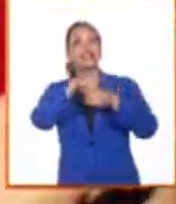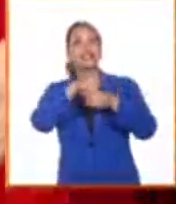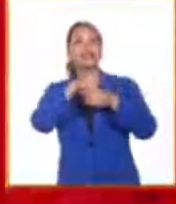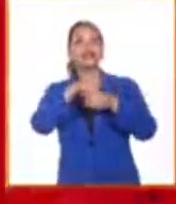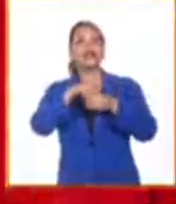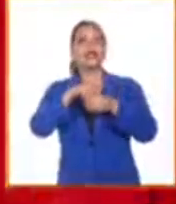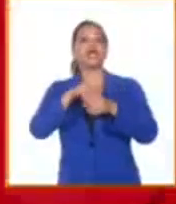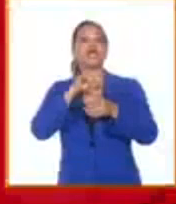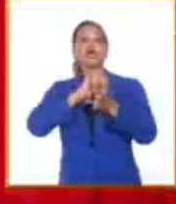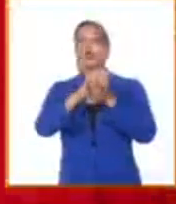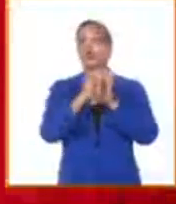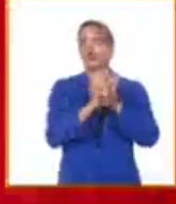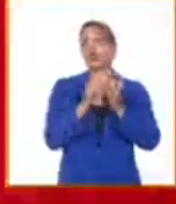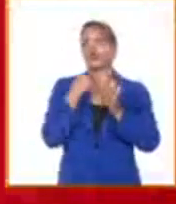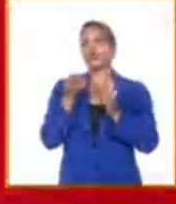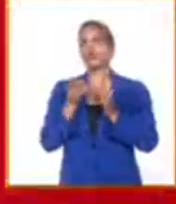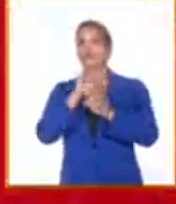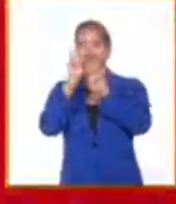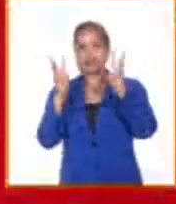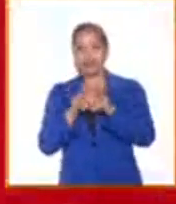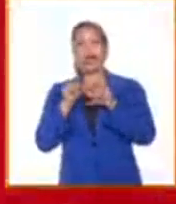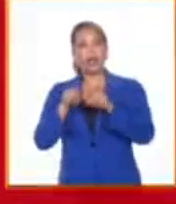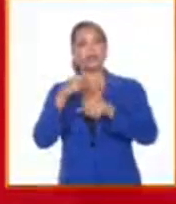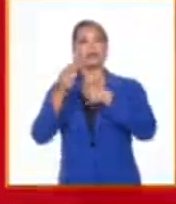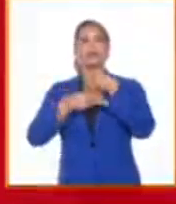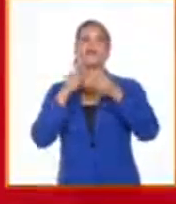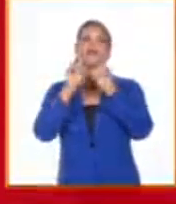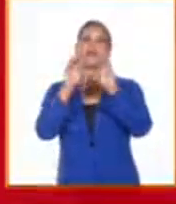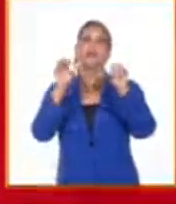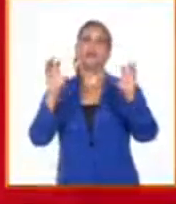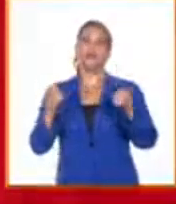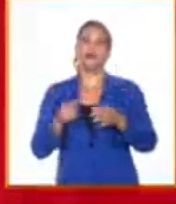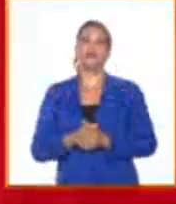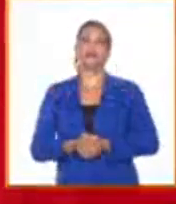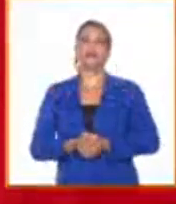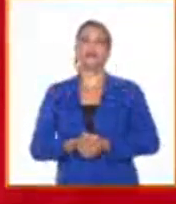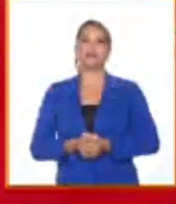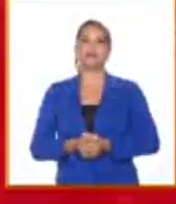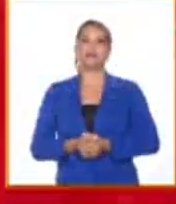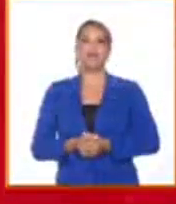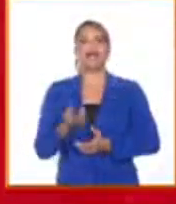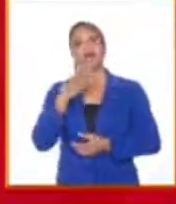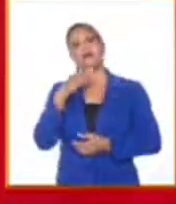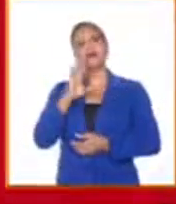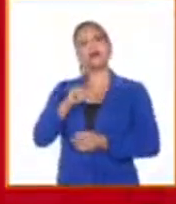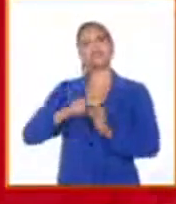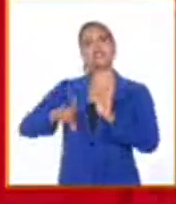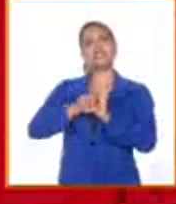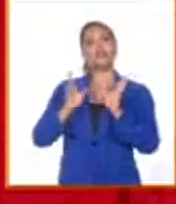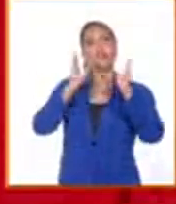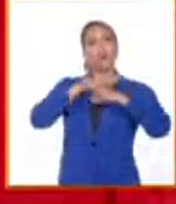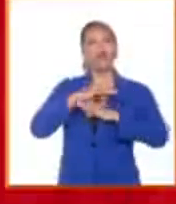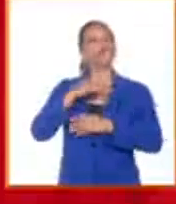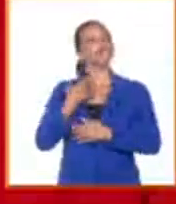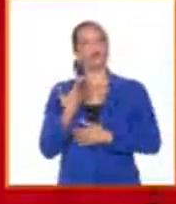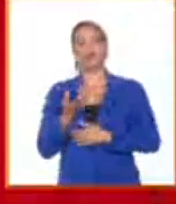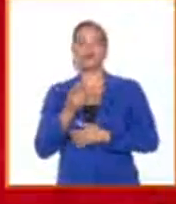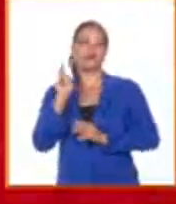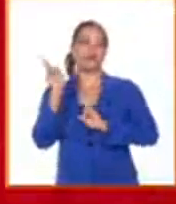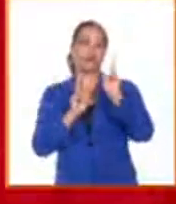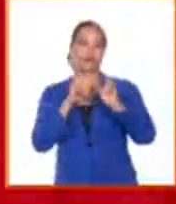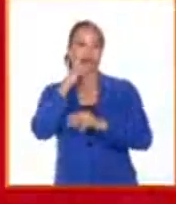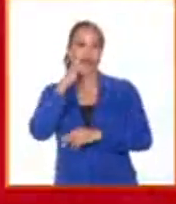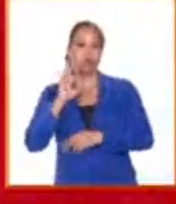YouTube, en otras maneras de consumo, se está haciendo publicidad. Entonces, ¿qué va a decir la ley? ¿Que no existe? No, yo pondero el hecho bien,